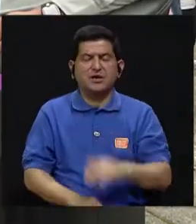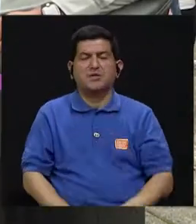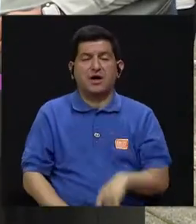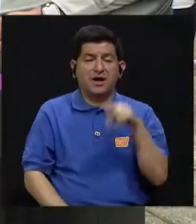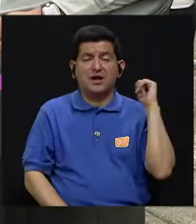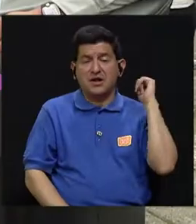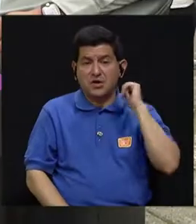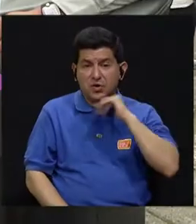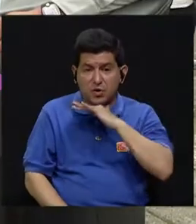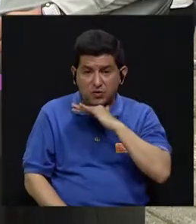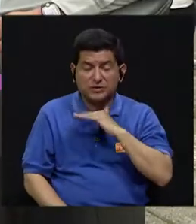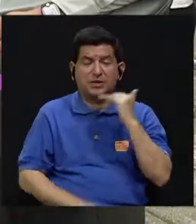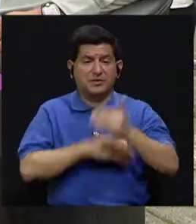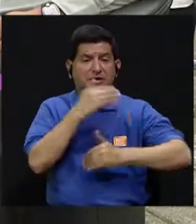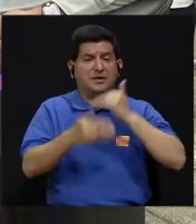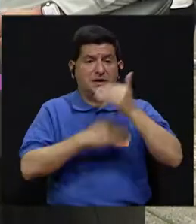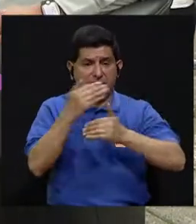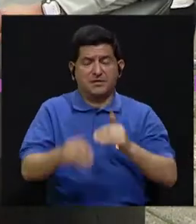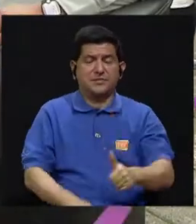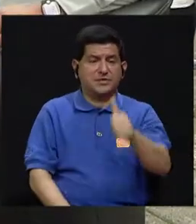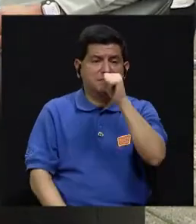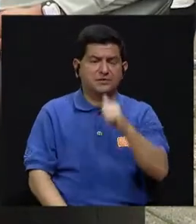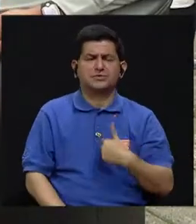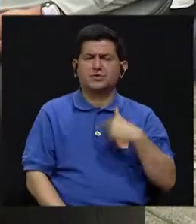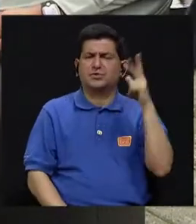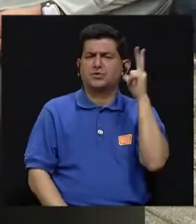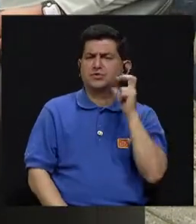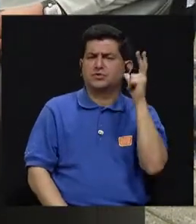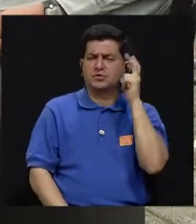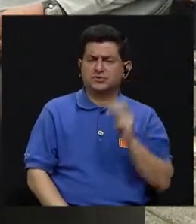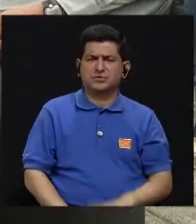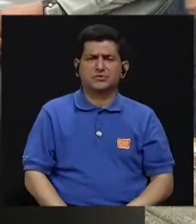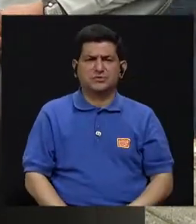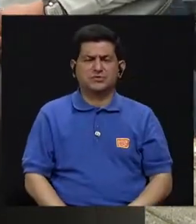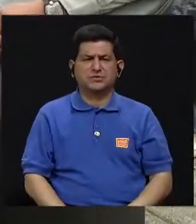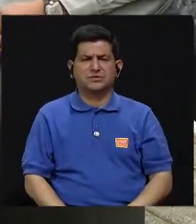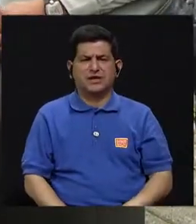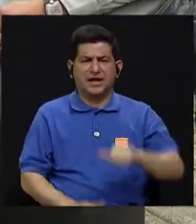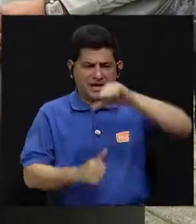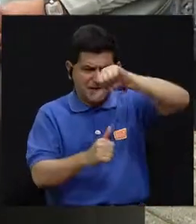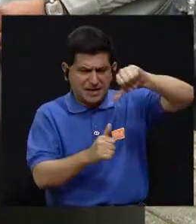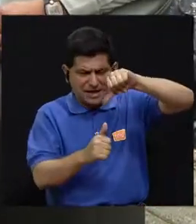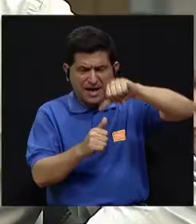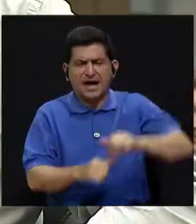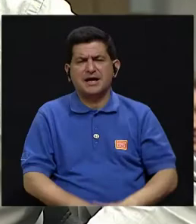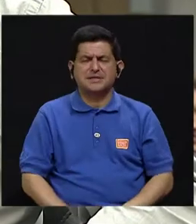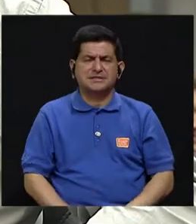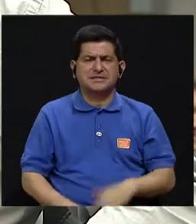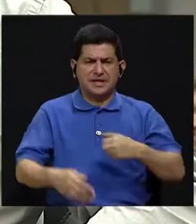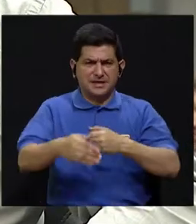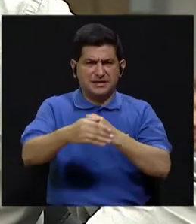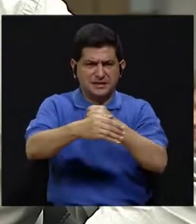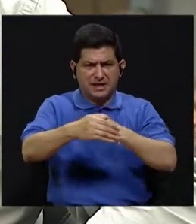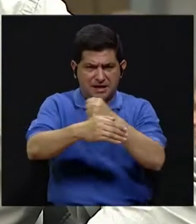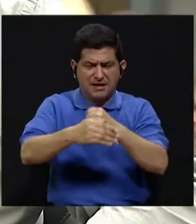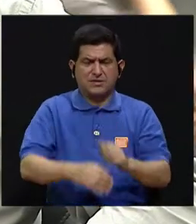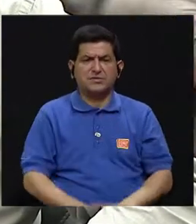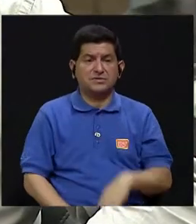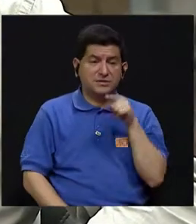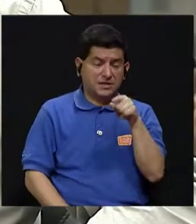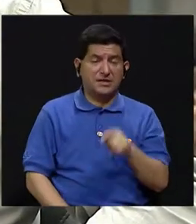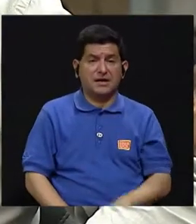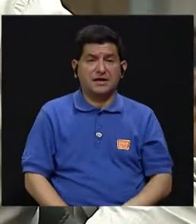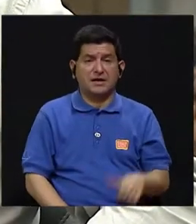también es un contaminante, un proceso de contaminación severo. Yo por ahí escuché que el verter el aceite de la cocina, ya con el que